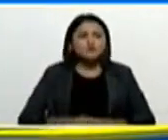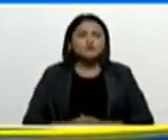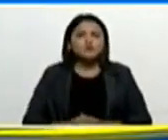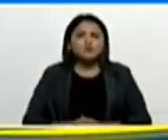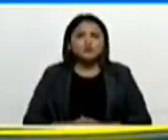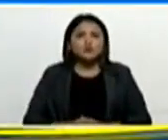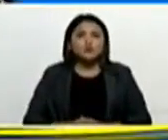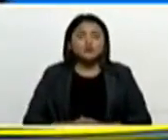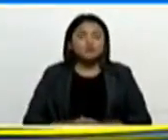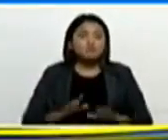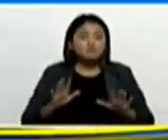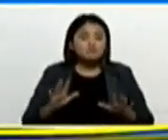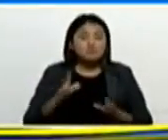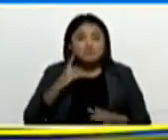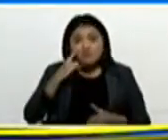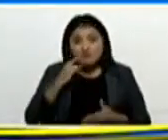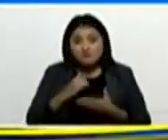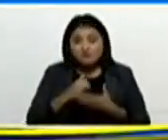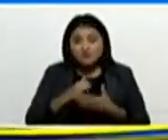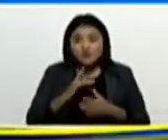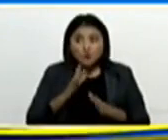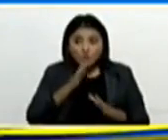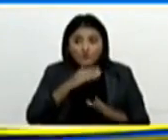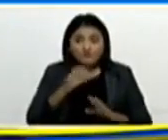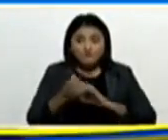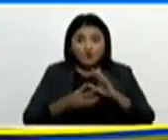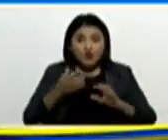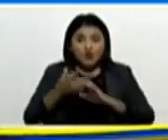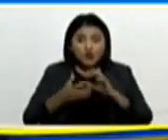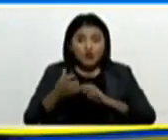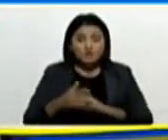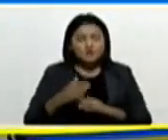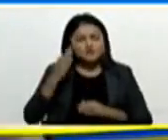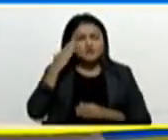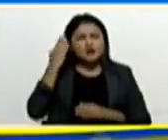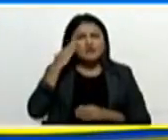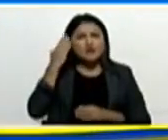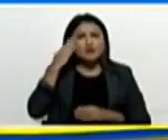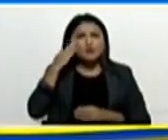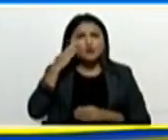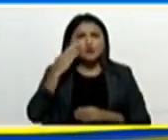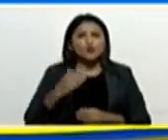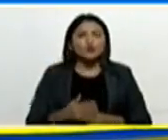no haya problema, porque sabíamos que no había todavía,